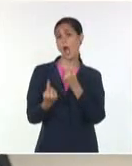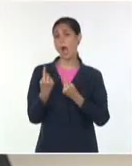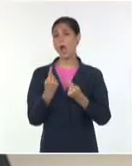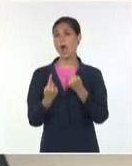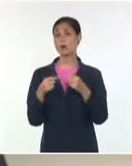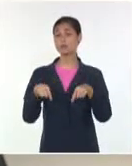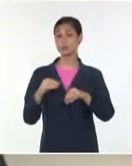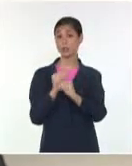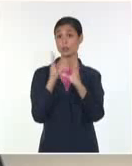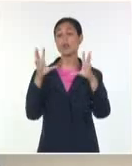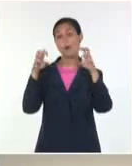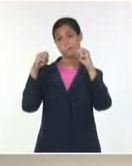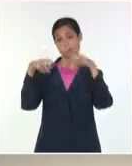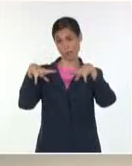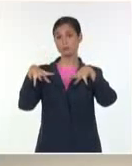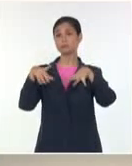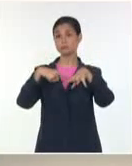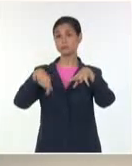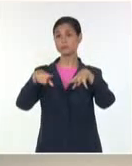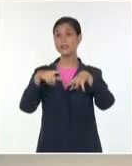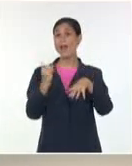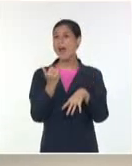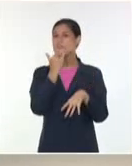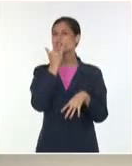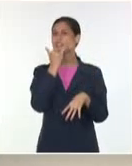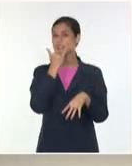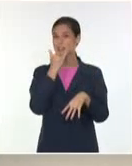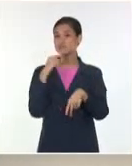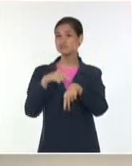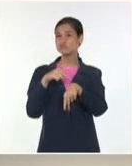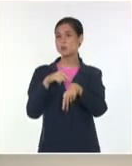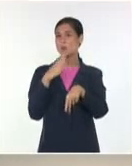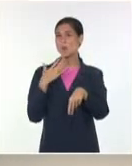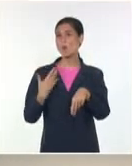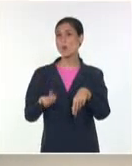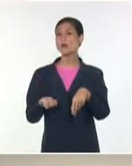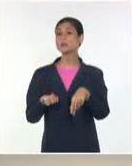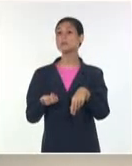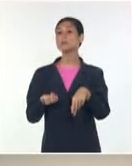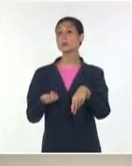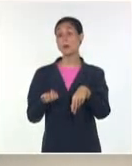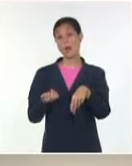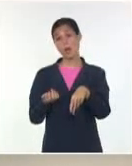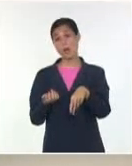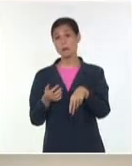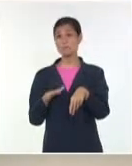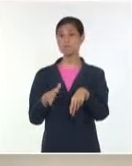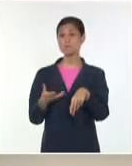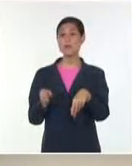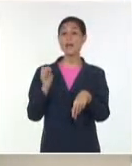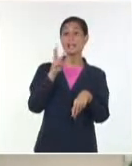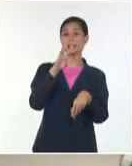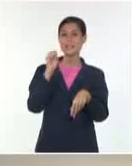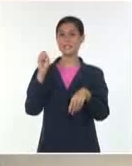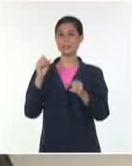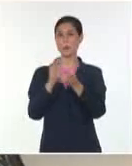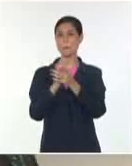Se va a comenzar a afectar el servicio ya en el momento de entrada del pico. Eso es lo que está dando así, 390 megawatts, un